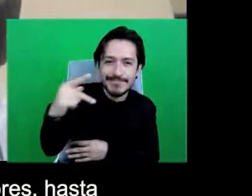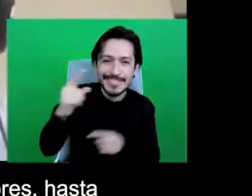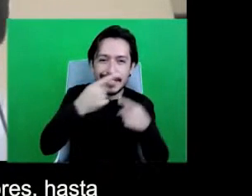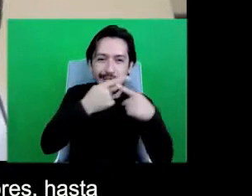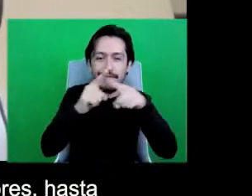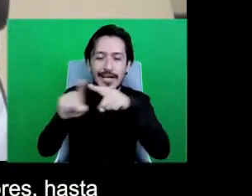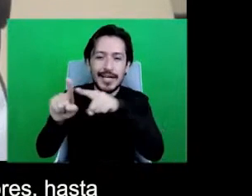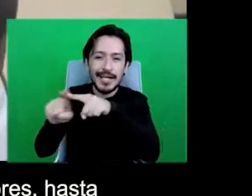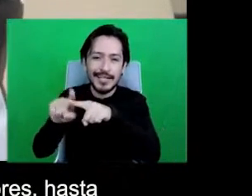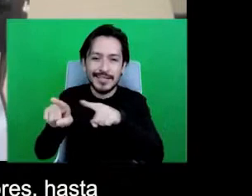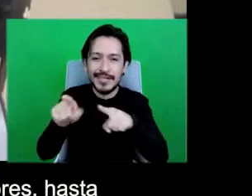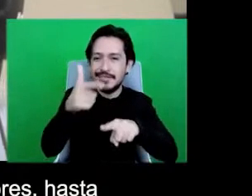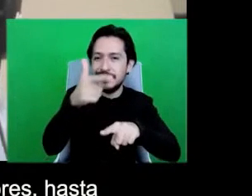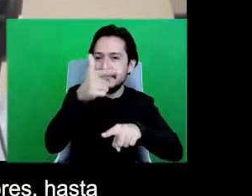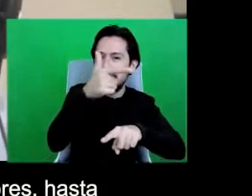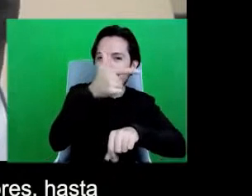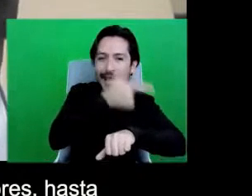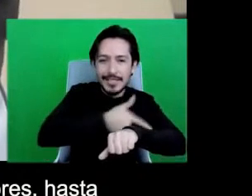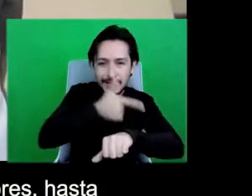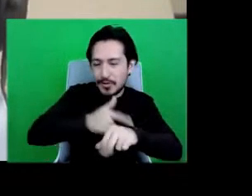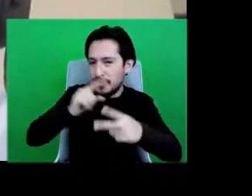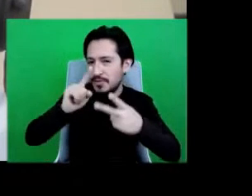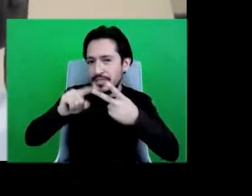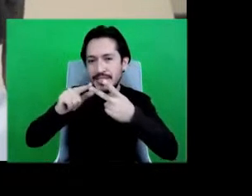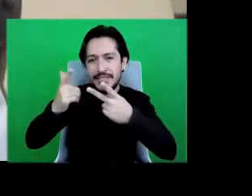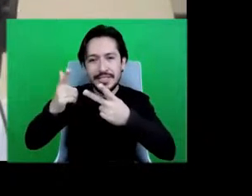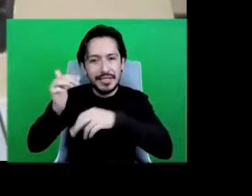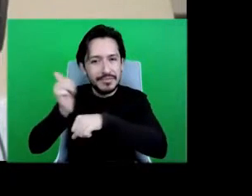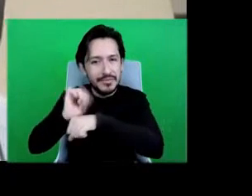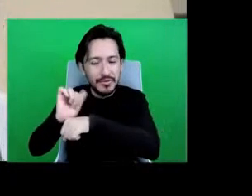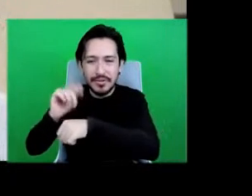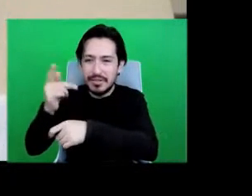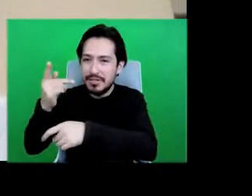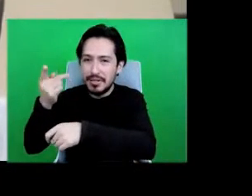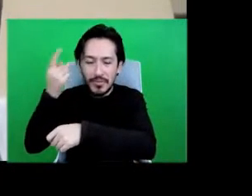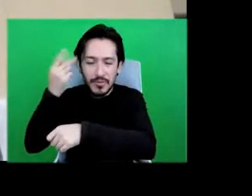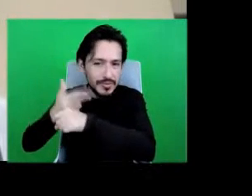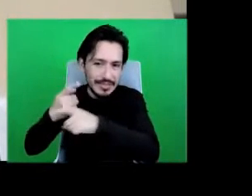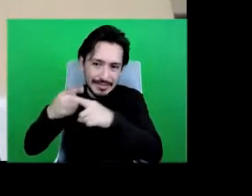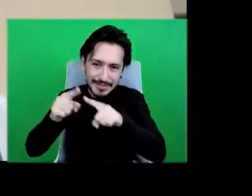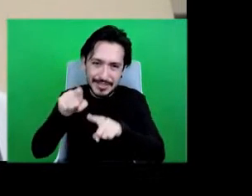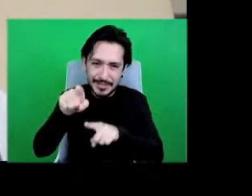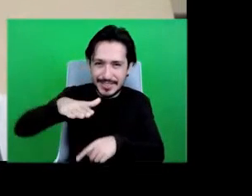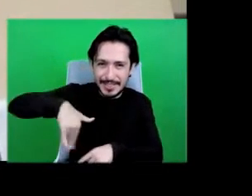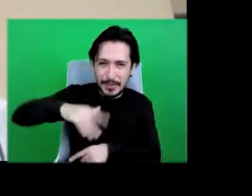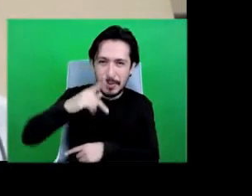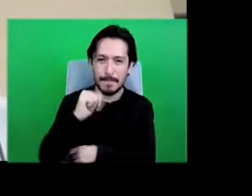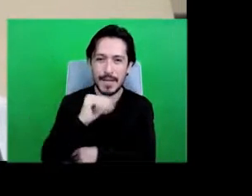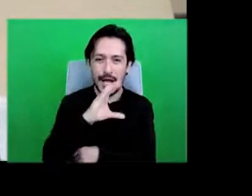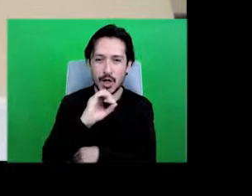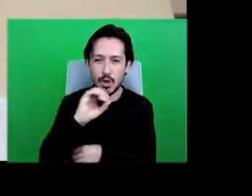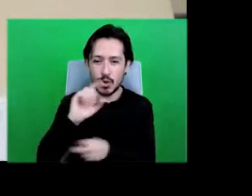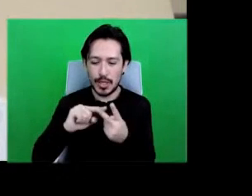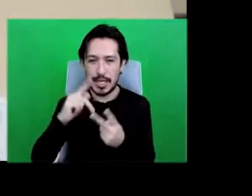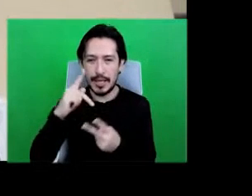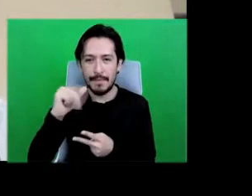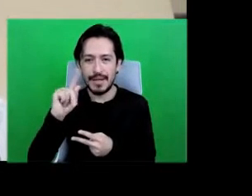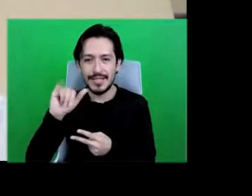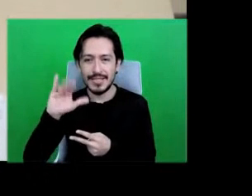la interesante que habla Paco y Patricia, es que con el tiempo descubrí